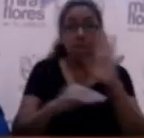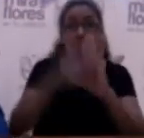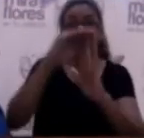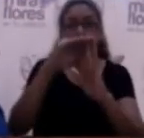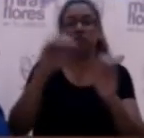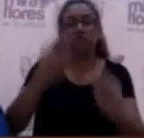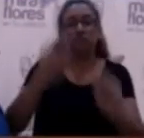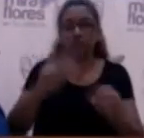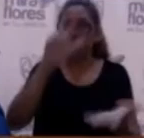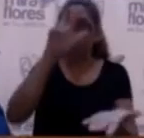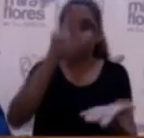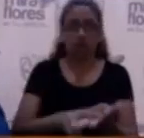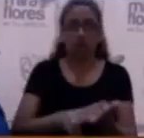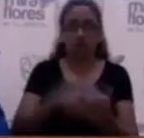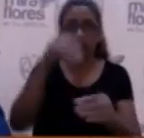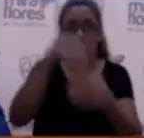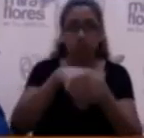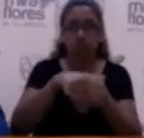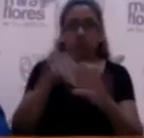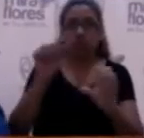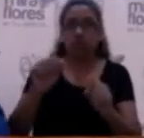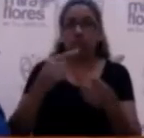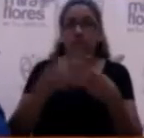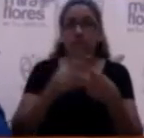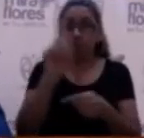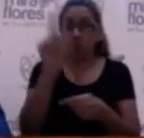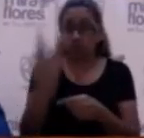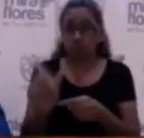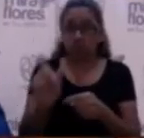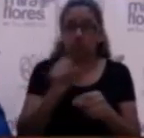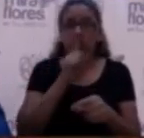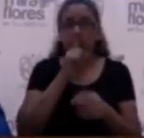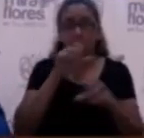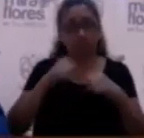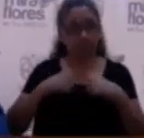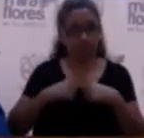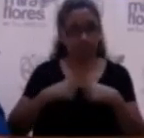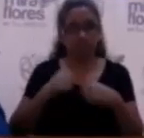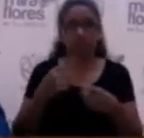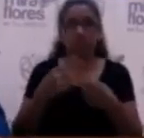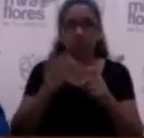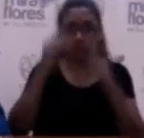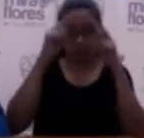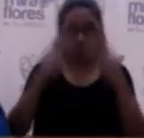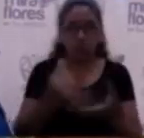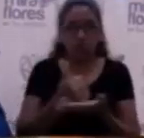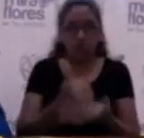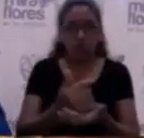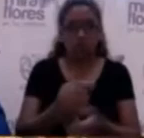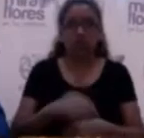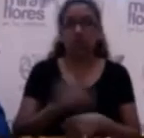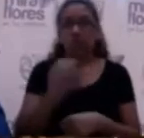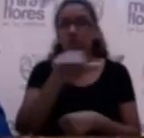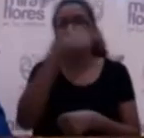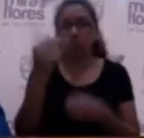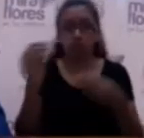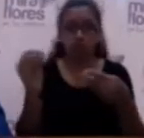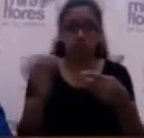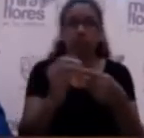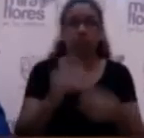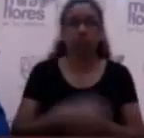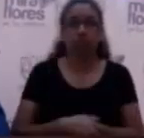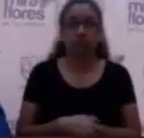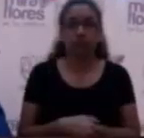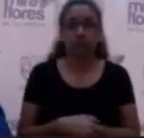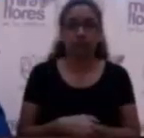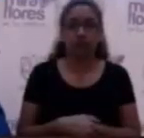mayoría de votos con la abstención del regidor de Albertis, no obstante que él ha mencionado que está de acuerdo con la ayuda humanitaria